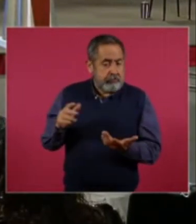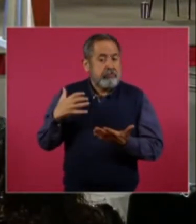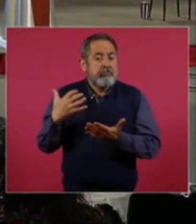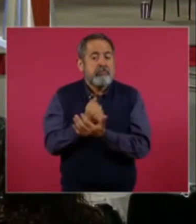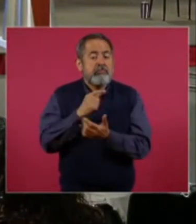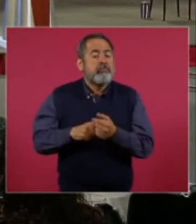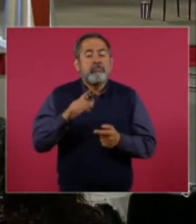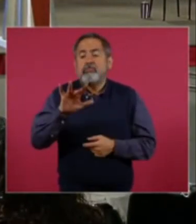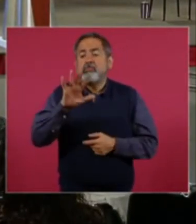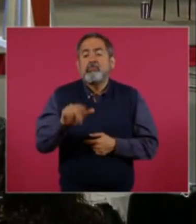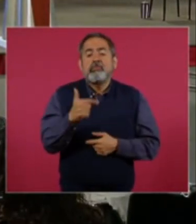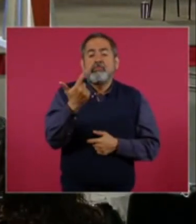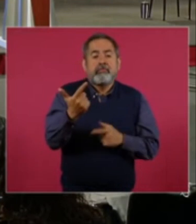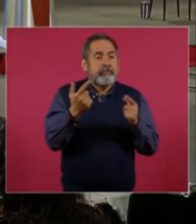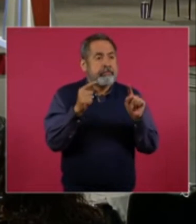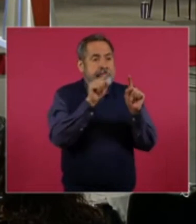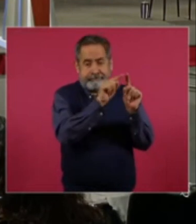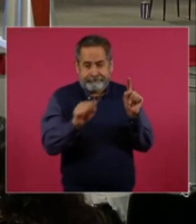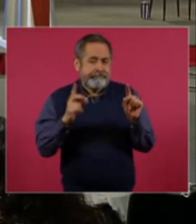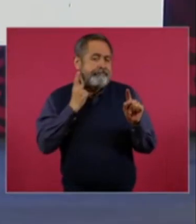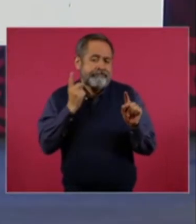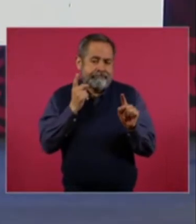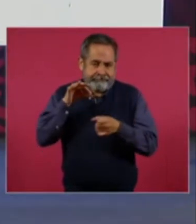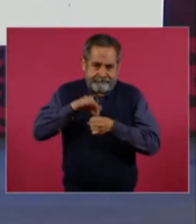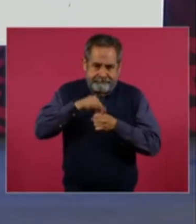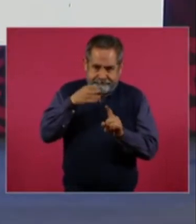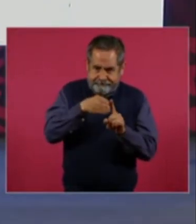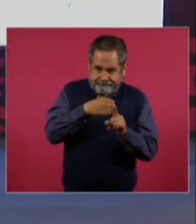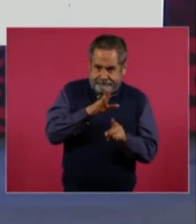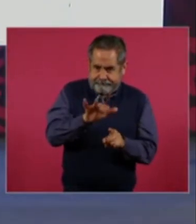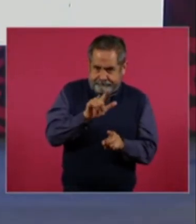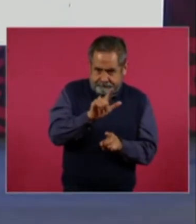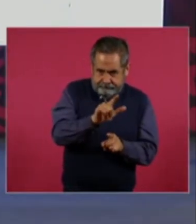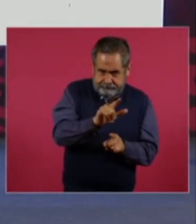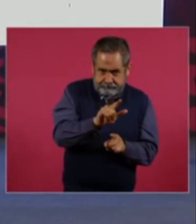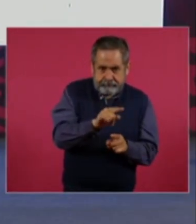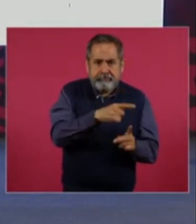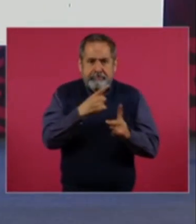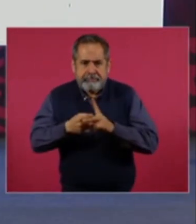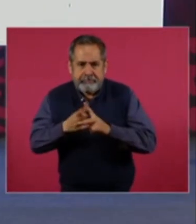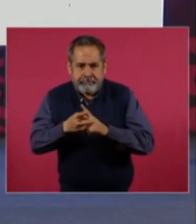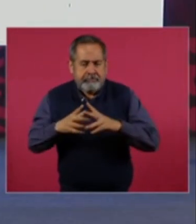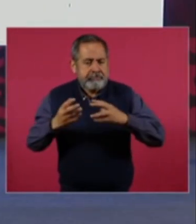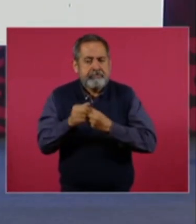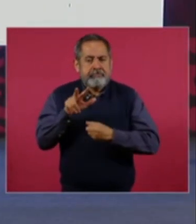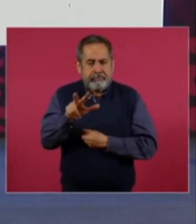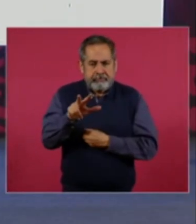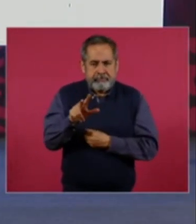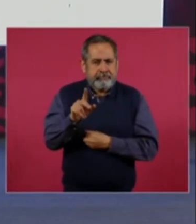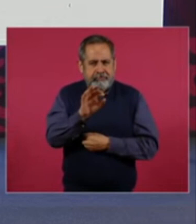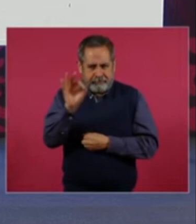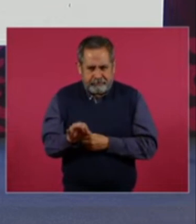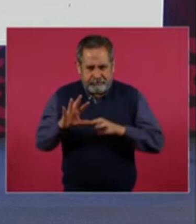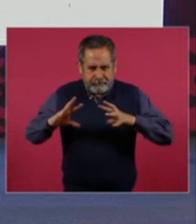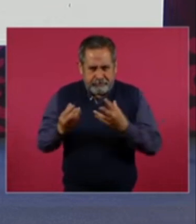ganó 57 diputados por mayoría. Se proyectan 18 diputados